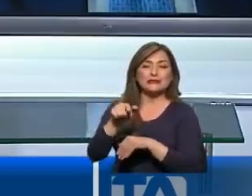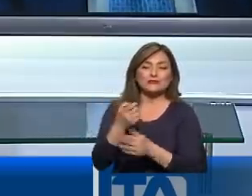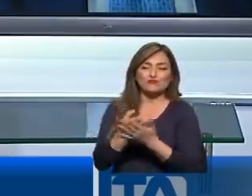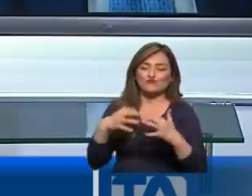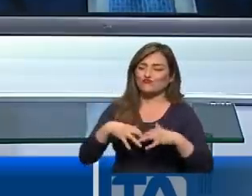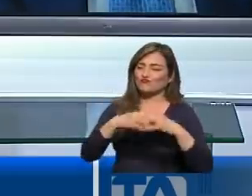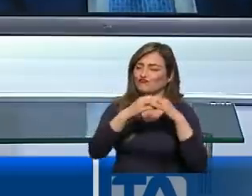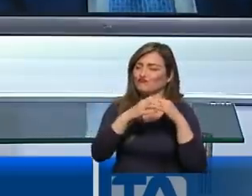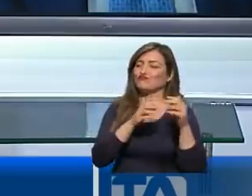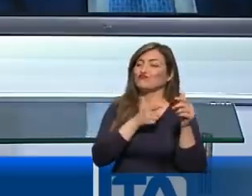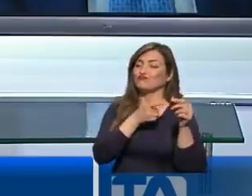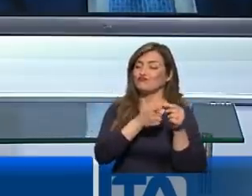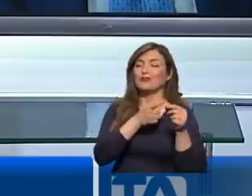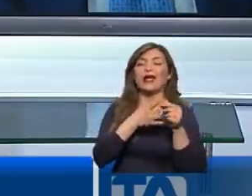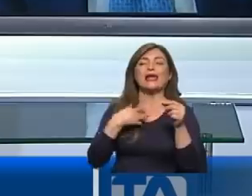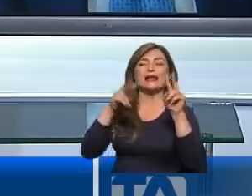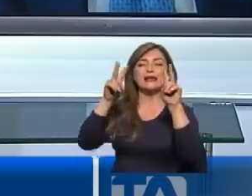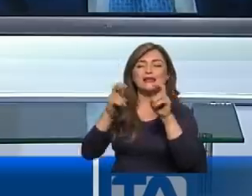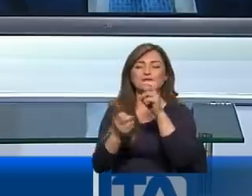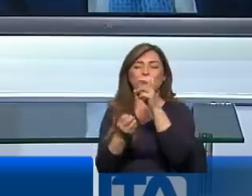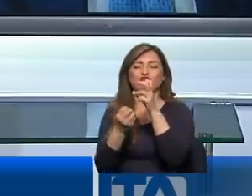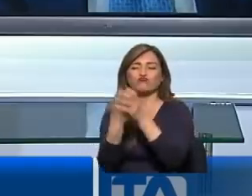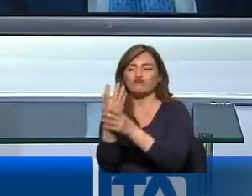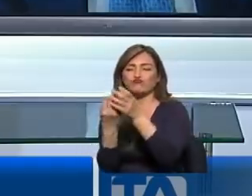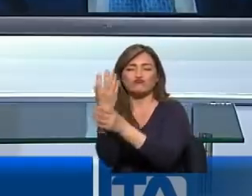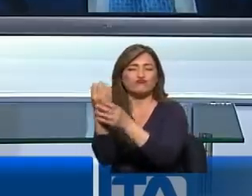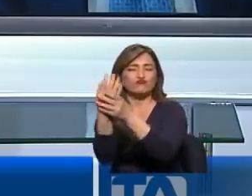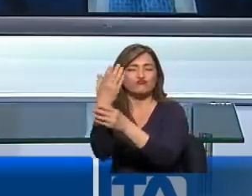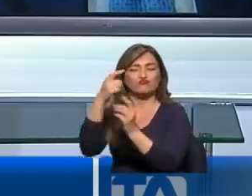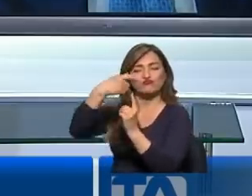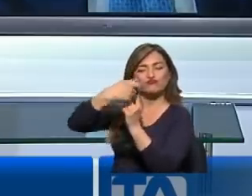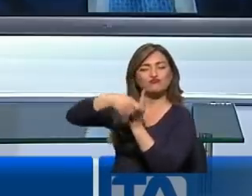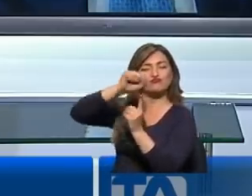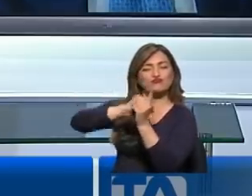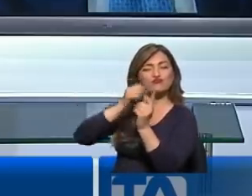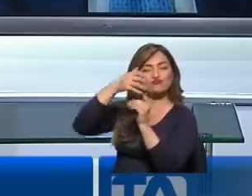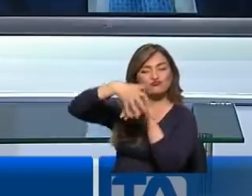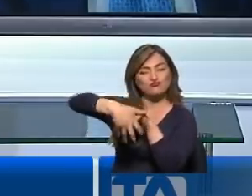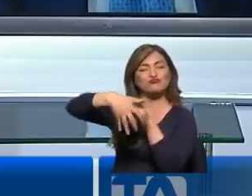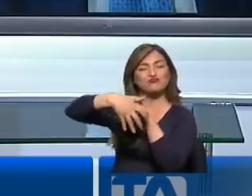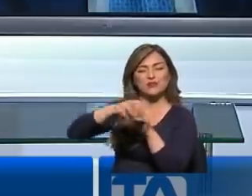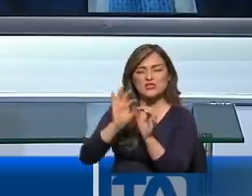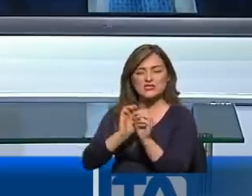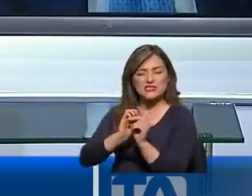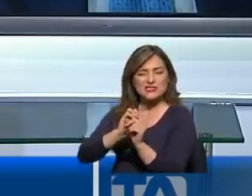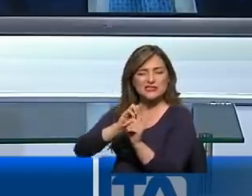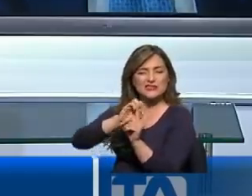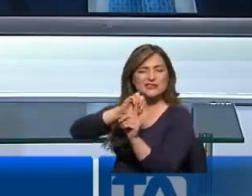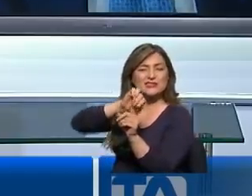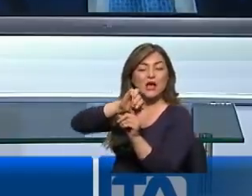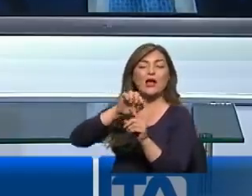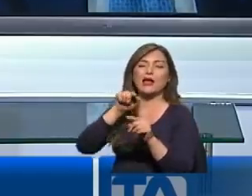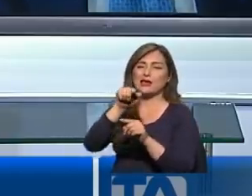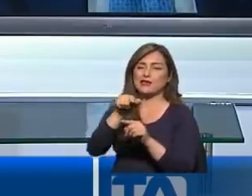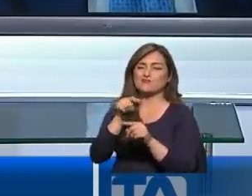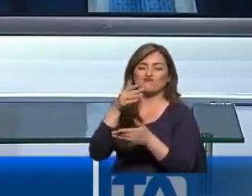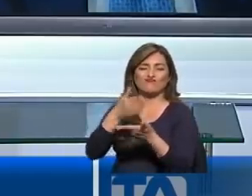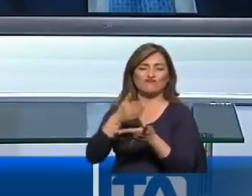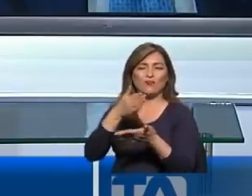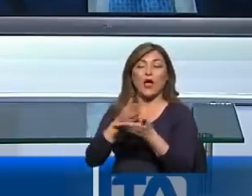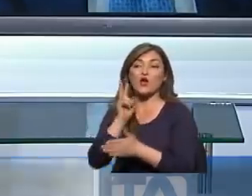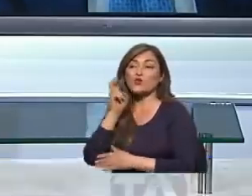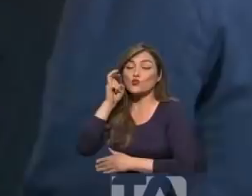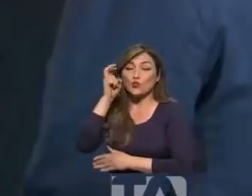la contención del hongo Fusarium, que afecta a las plantaciones de banano, y promoverá el turismo y la cultura en la